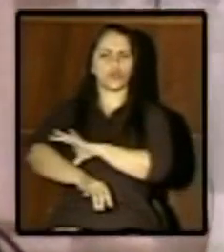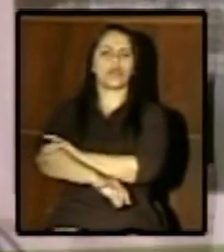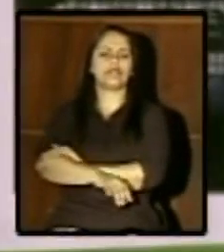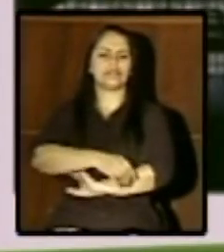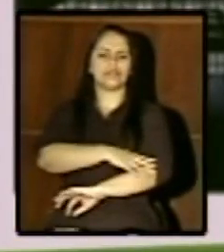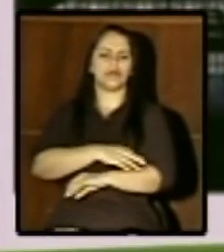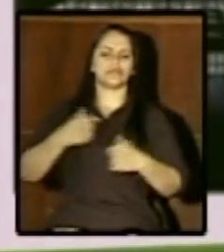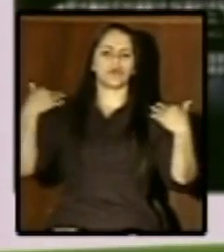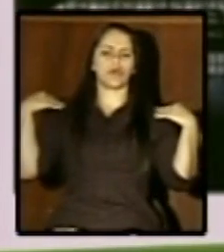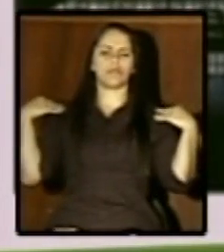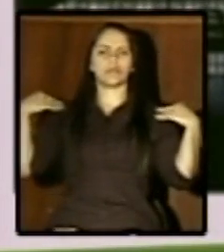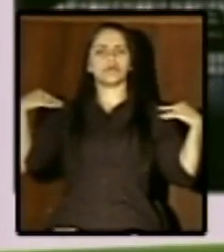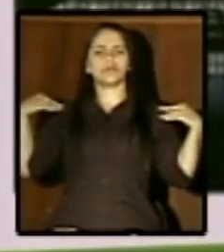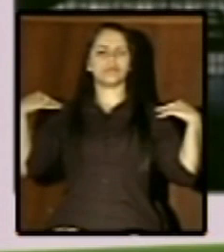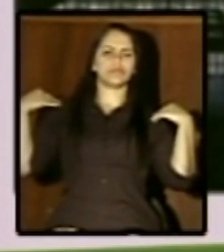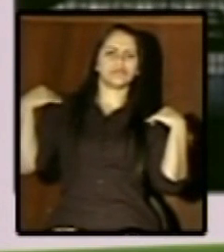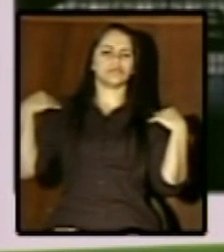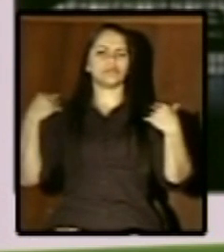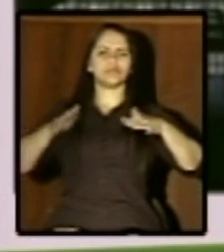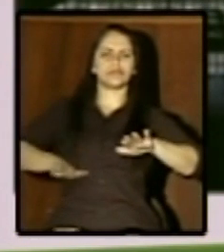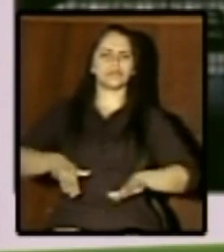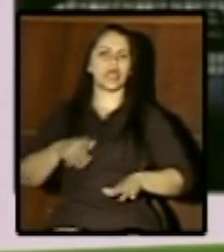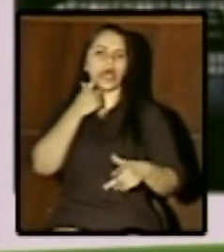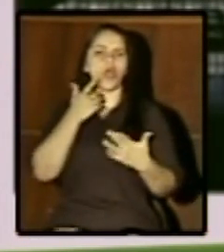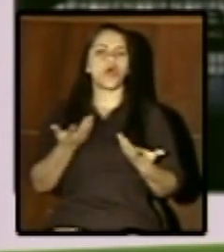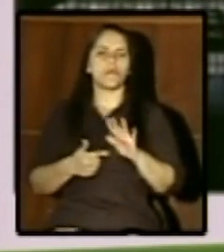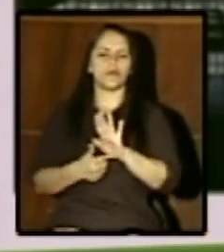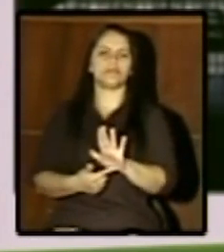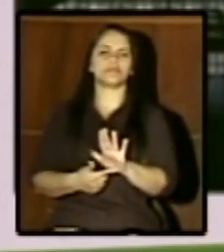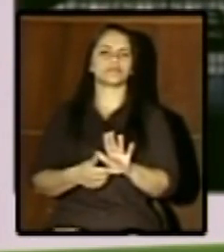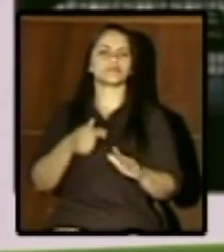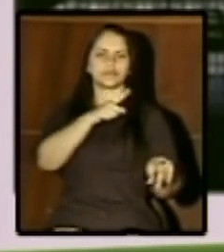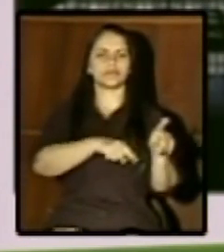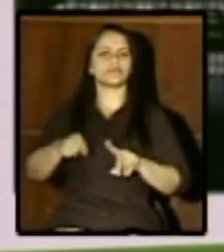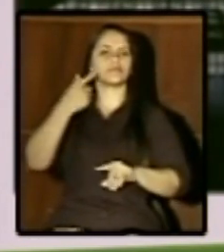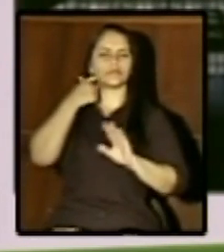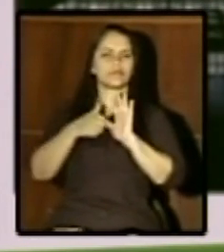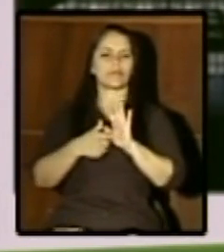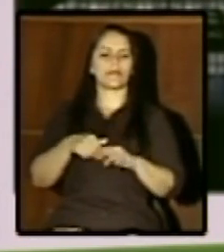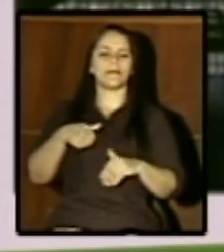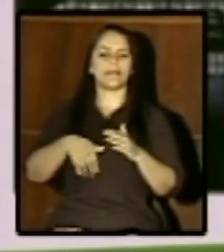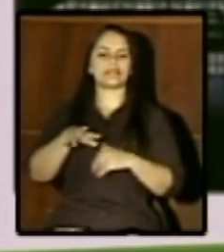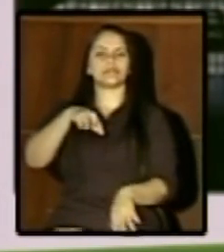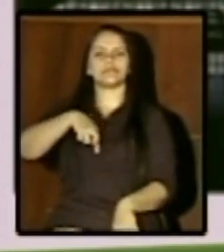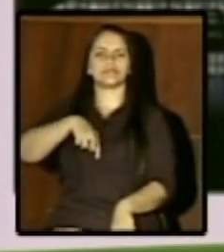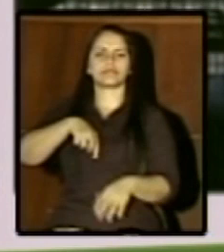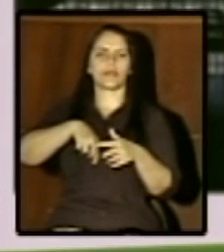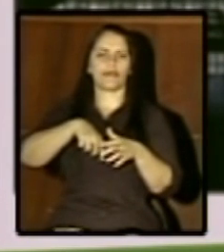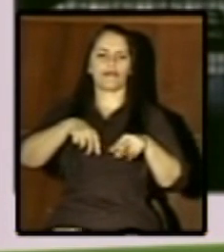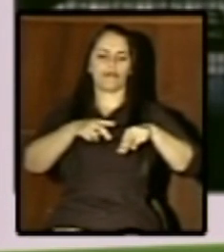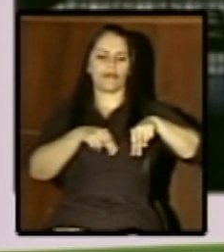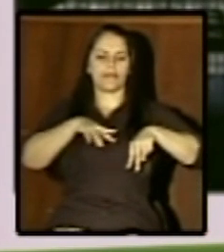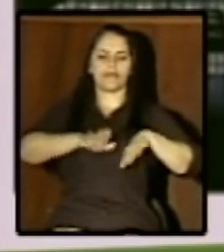las posiciones que me van a generar estrés dentro de las articulaciones, cualquiera que sea, hombro, rodilla, pies. Como estamos